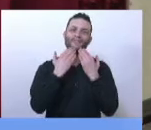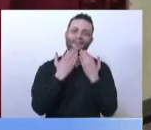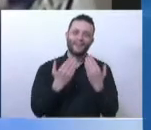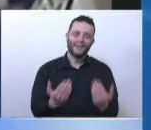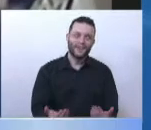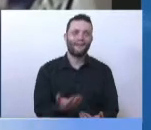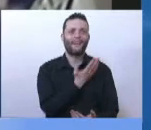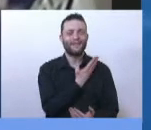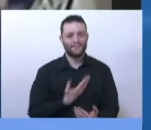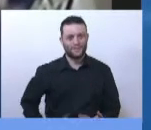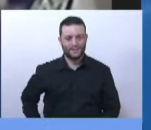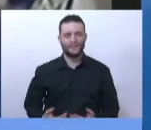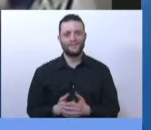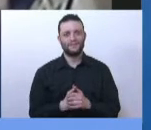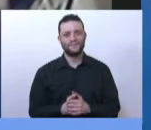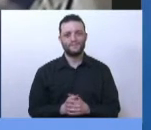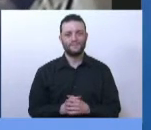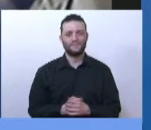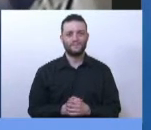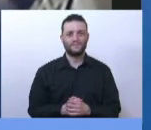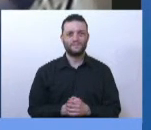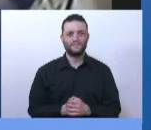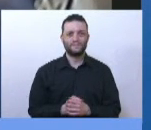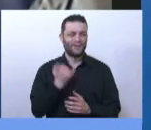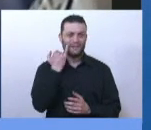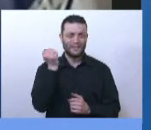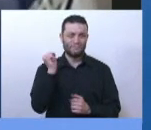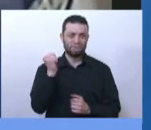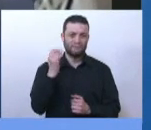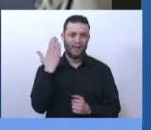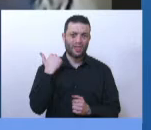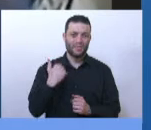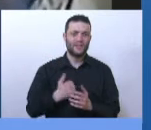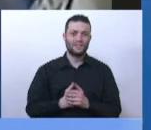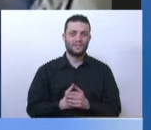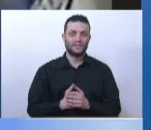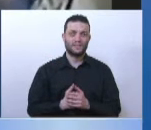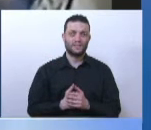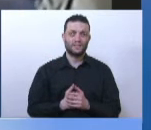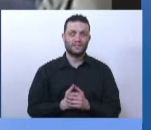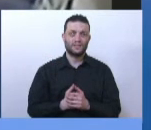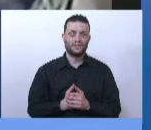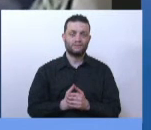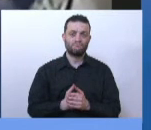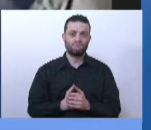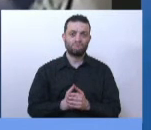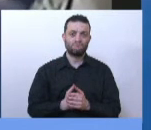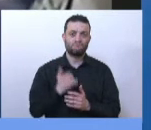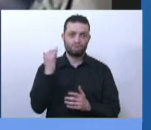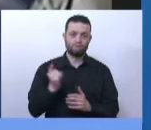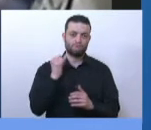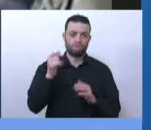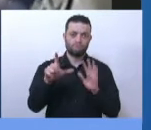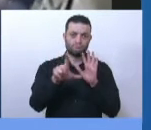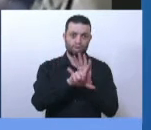Gracias, presidente. Ya se han referido mis pares a los antecedentes del régimen de